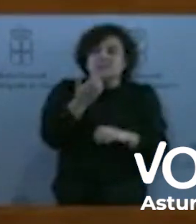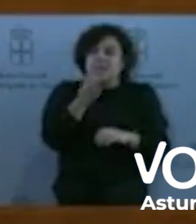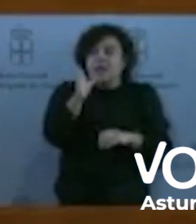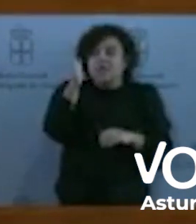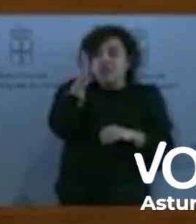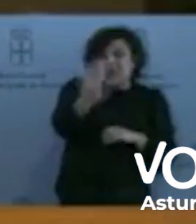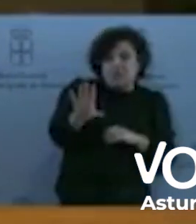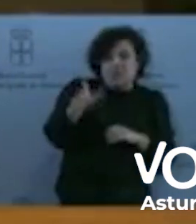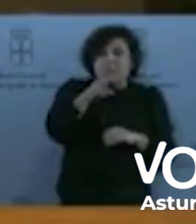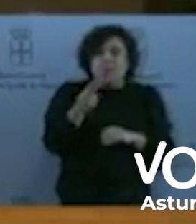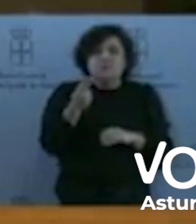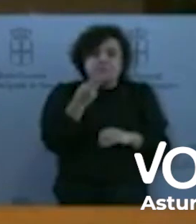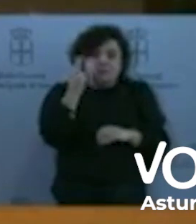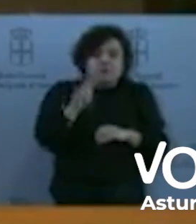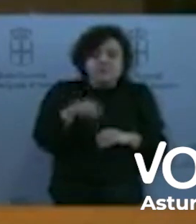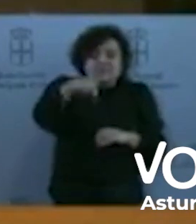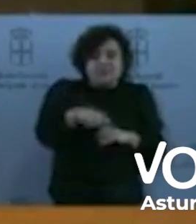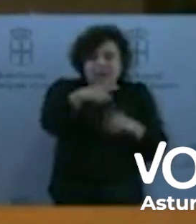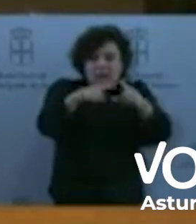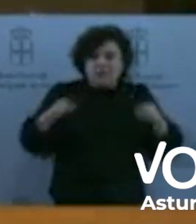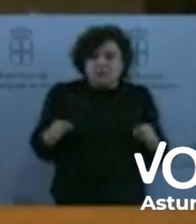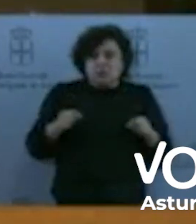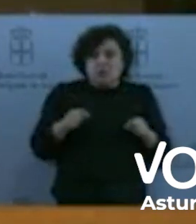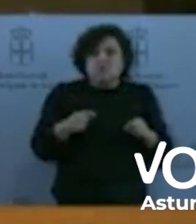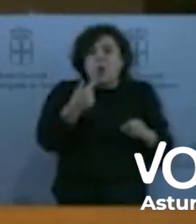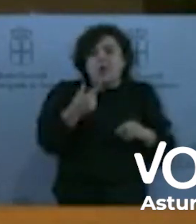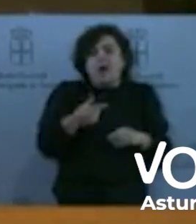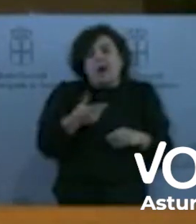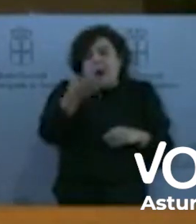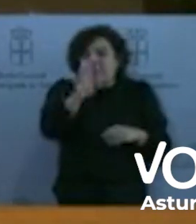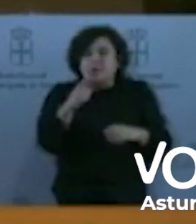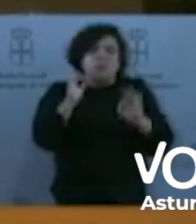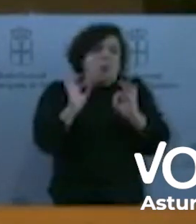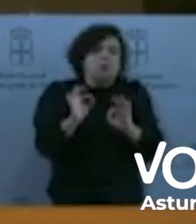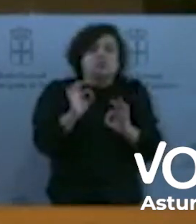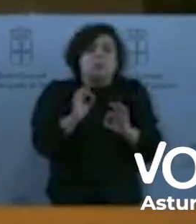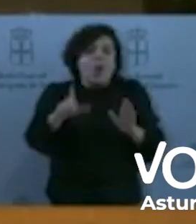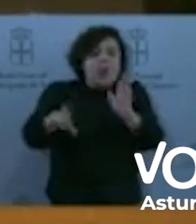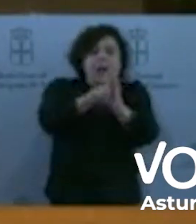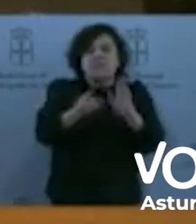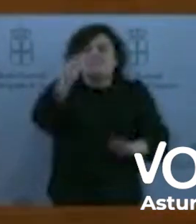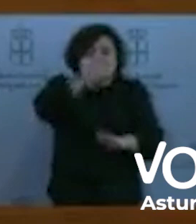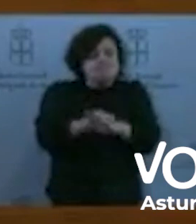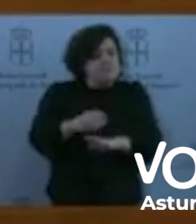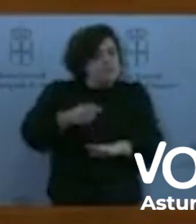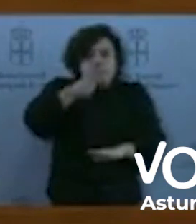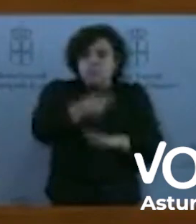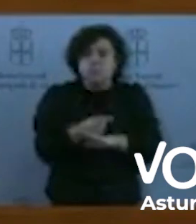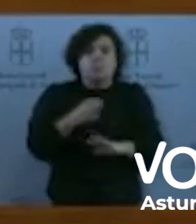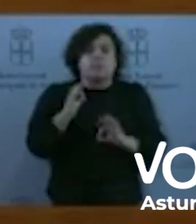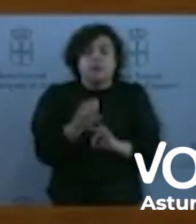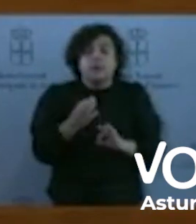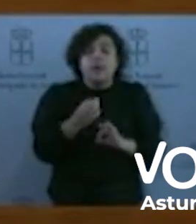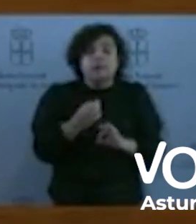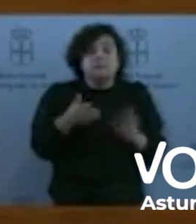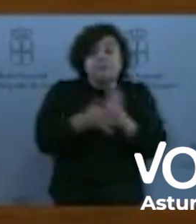les amenazó a aplicar rigurosamente la ley, y estos asturianos hoy se sienten excluidos. Asturias